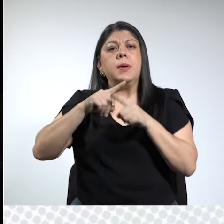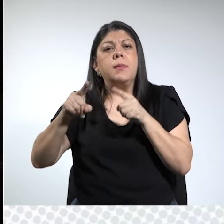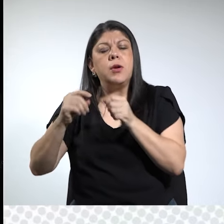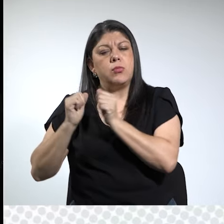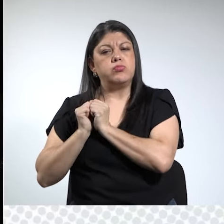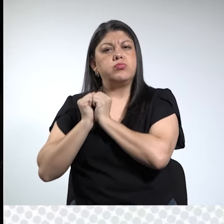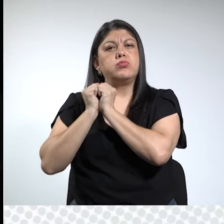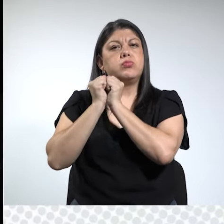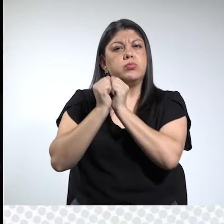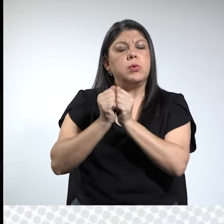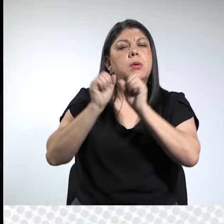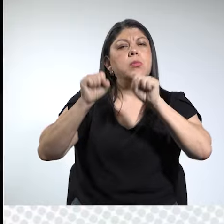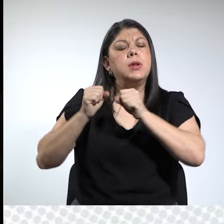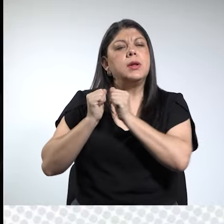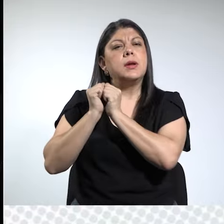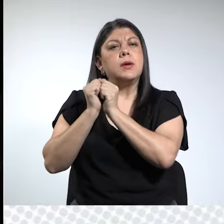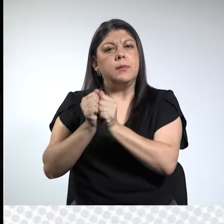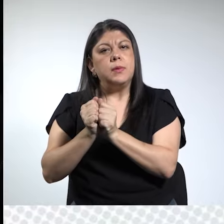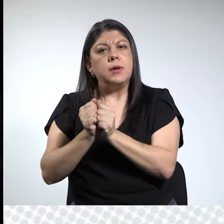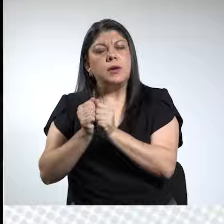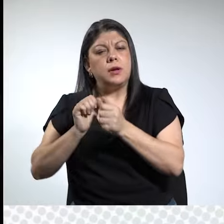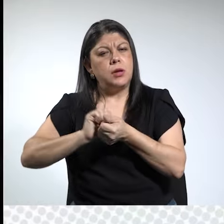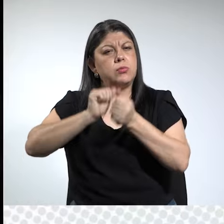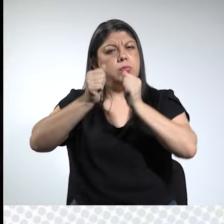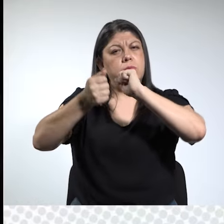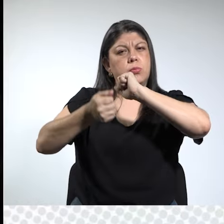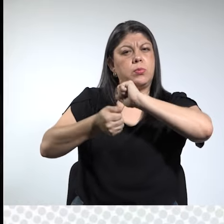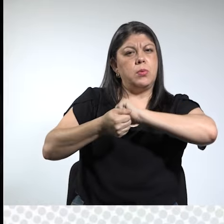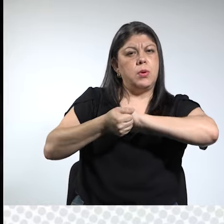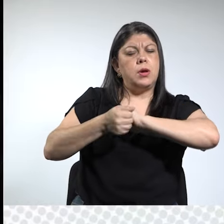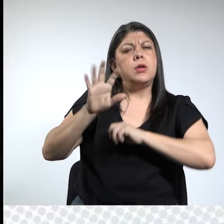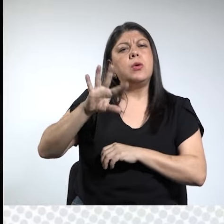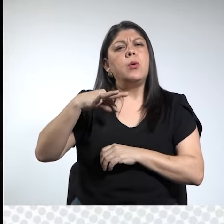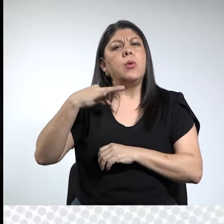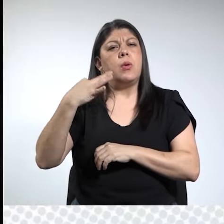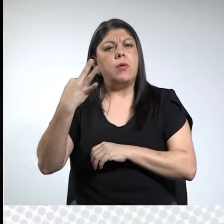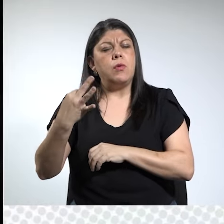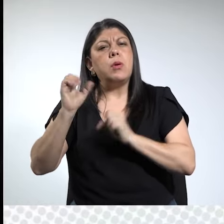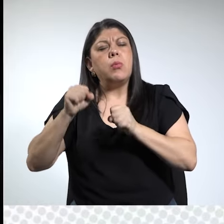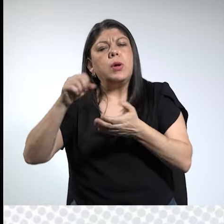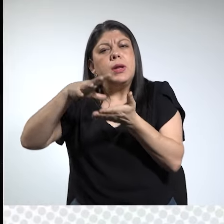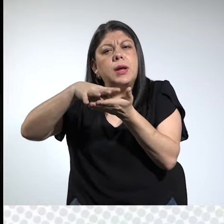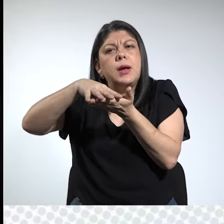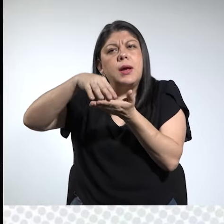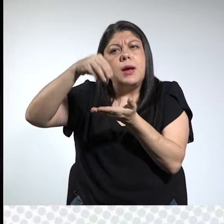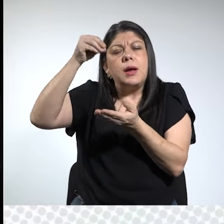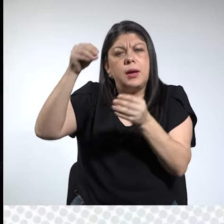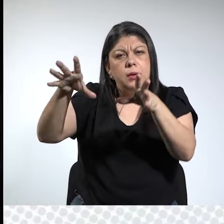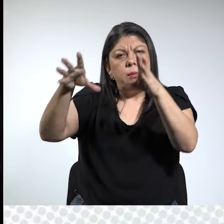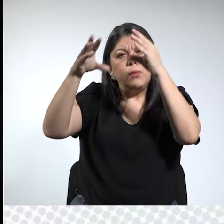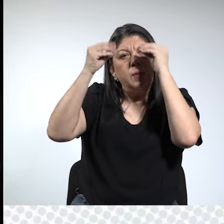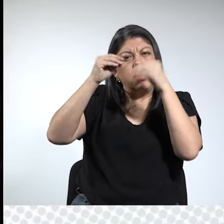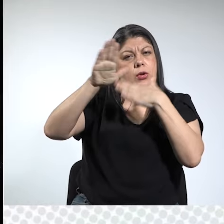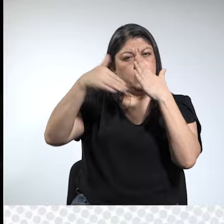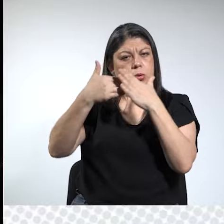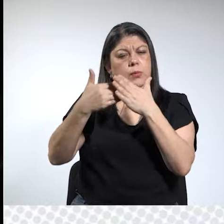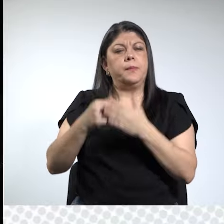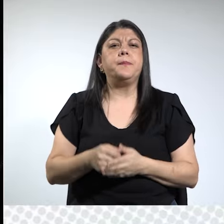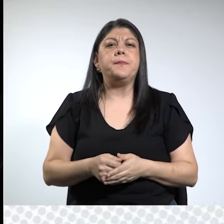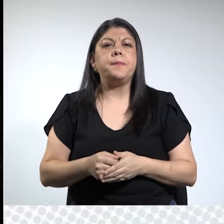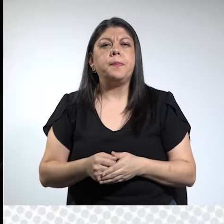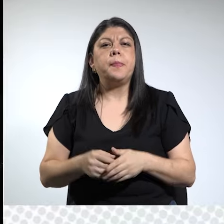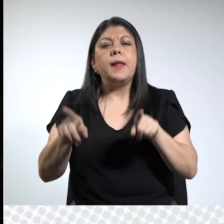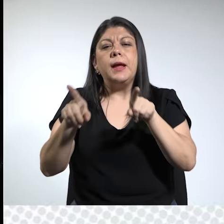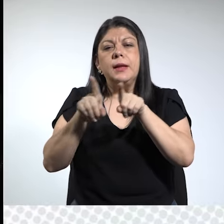siendo acompañados puedan adecuarse de manera que puedan también adquirirlas, ¿verdad? Eh,